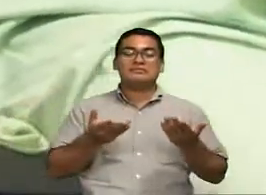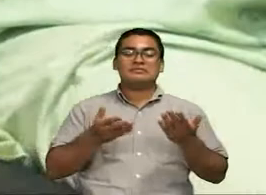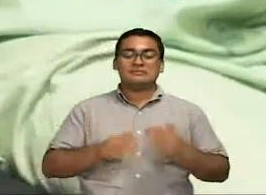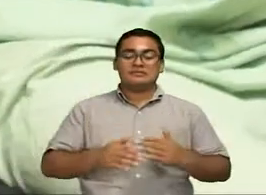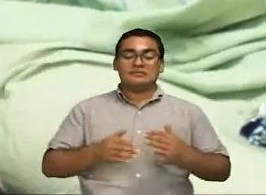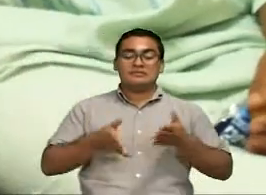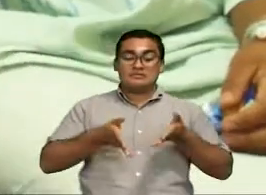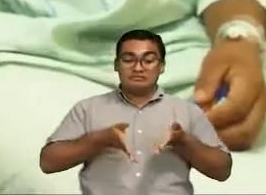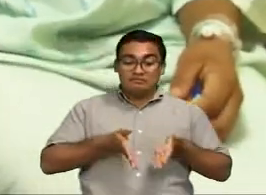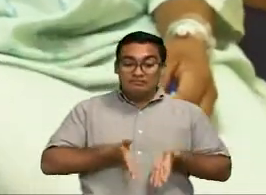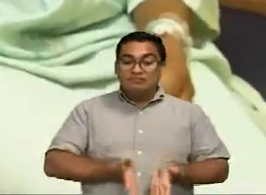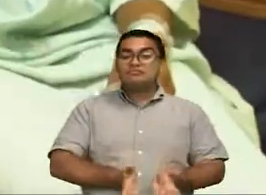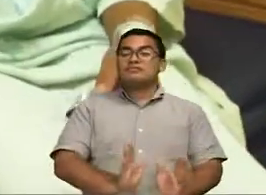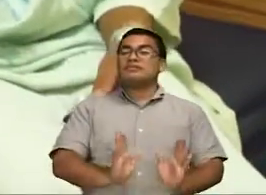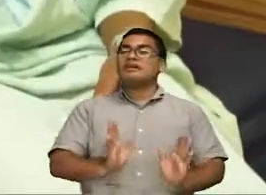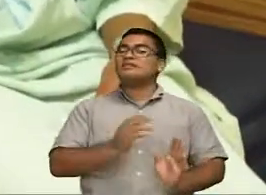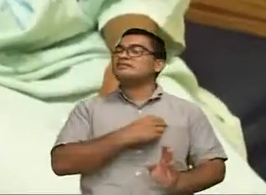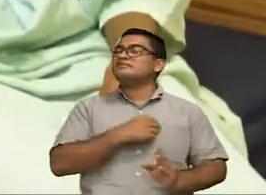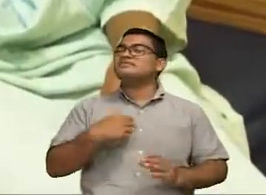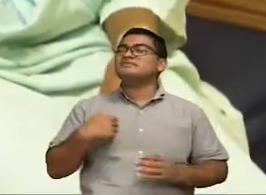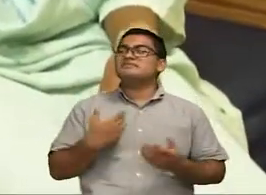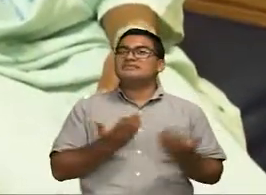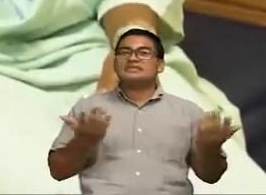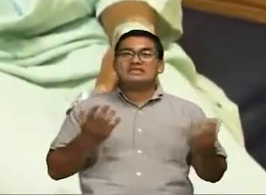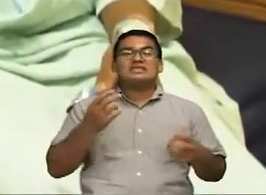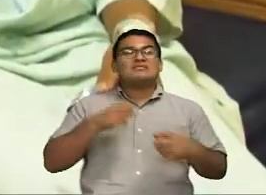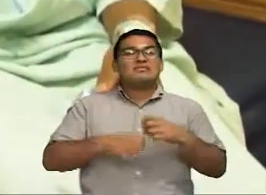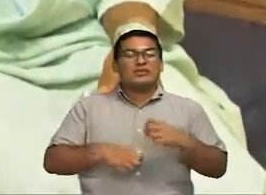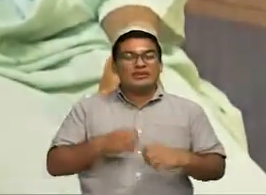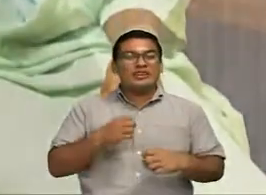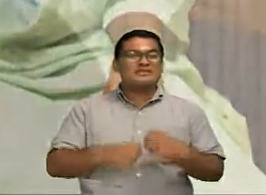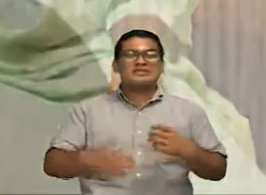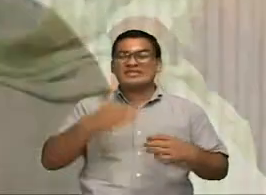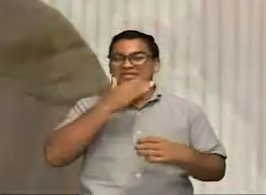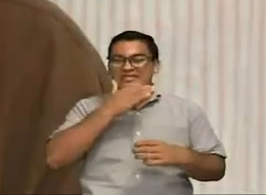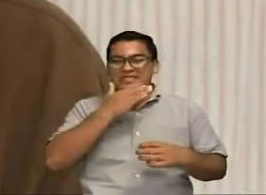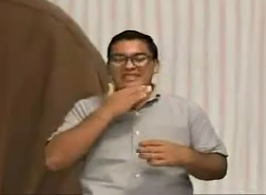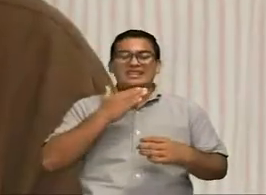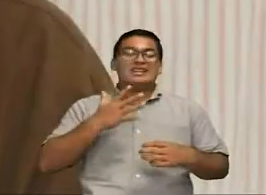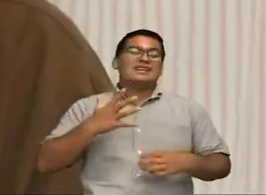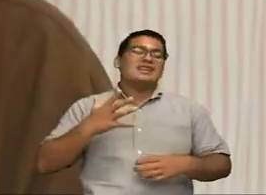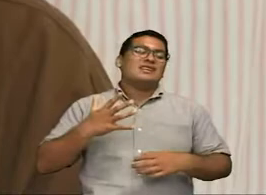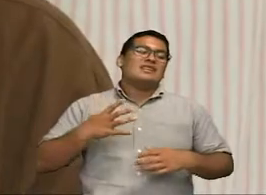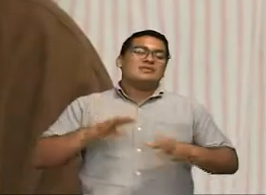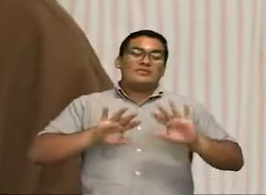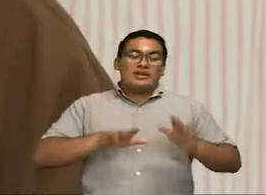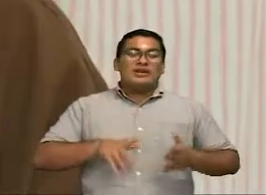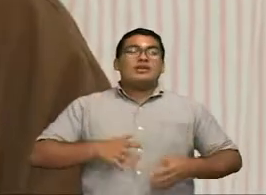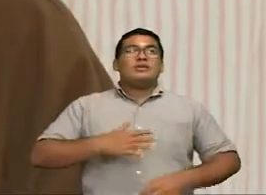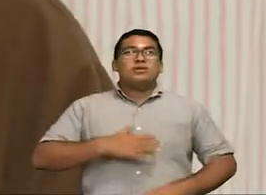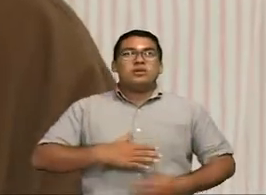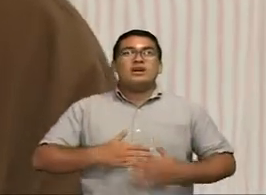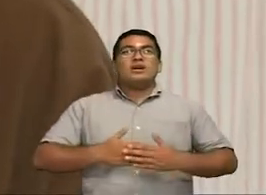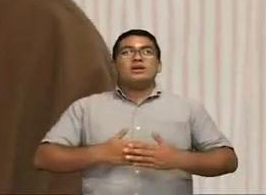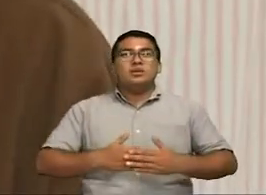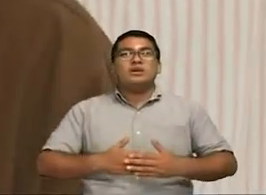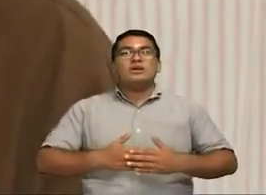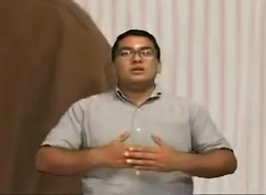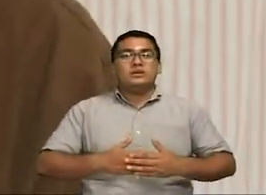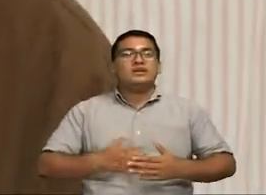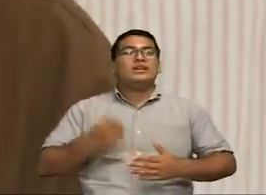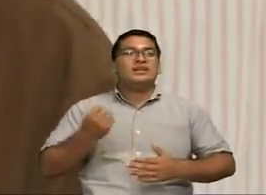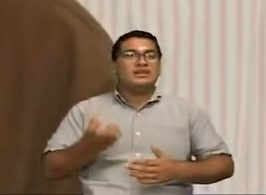una actividad de que es muy traumático, muy tenso, muy doloroso. Se dice que una labor de